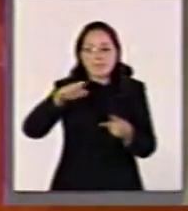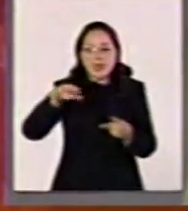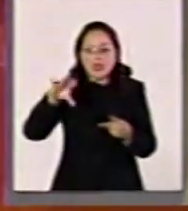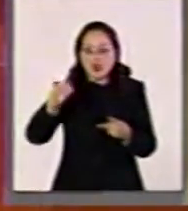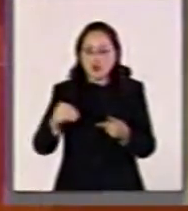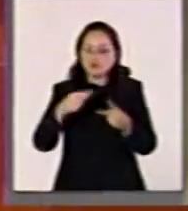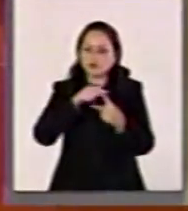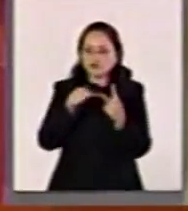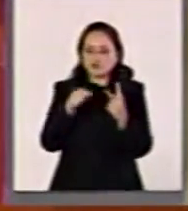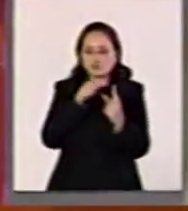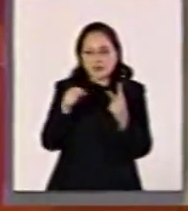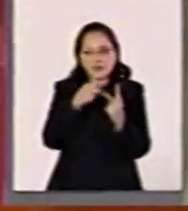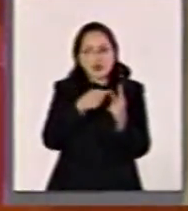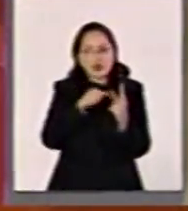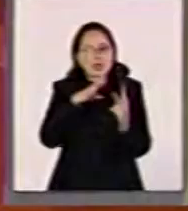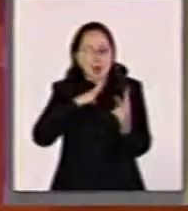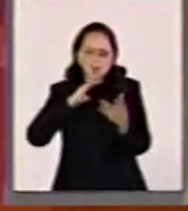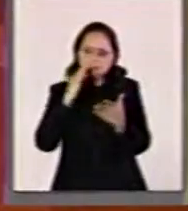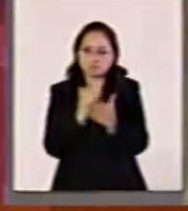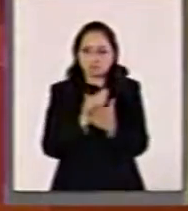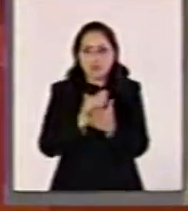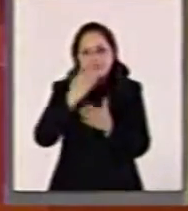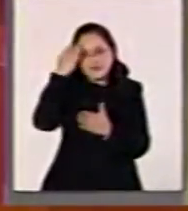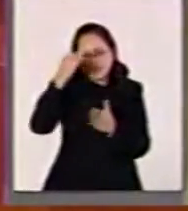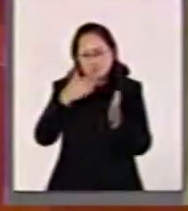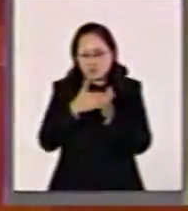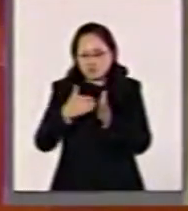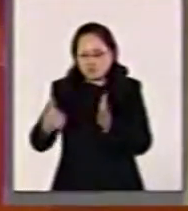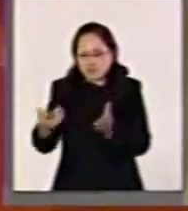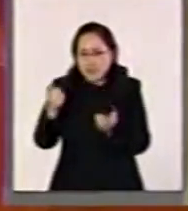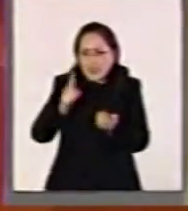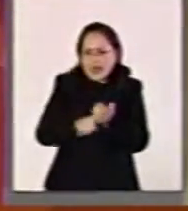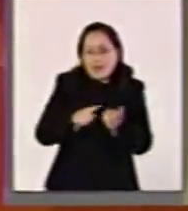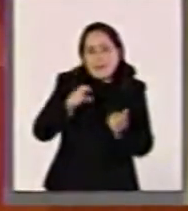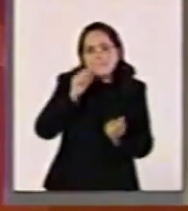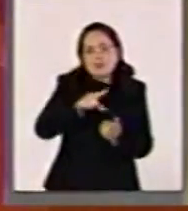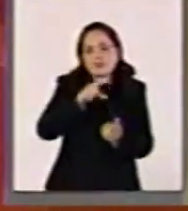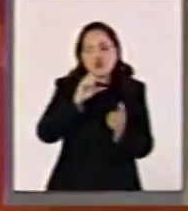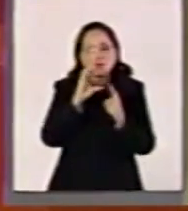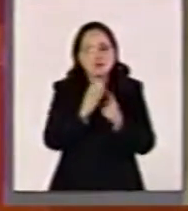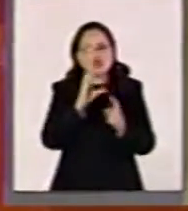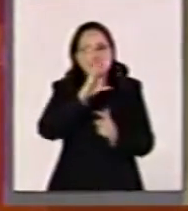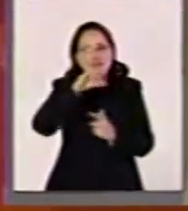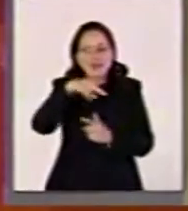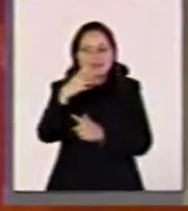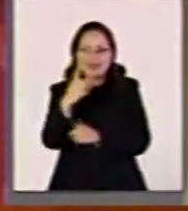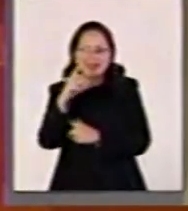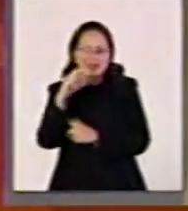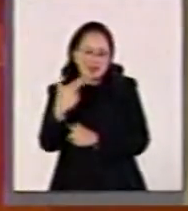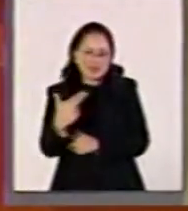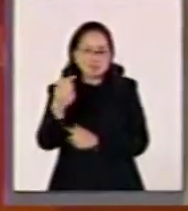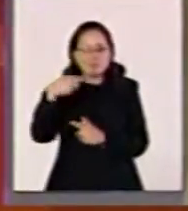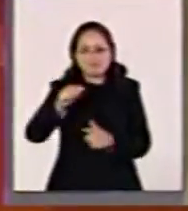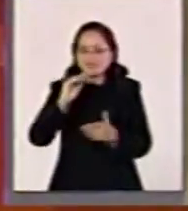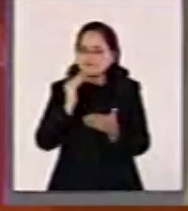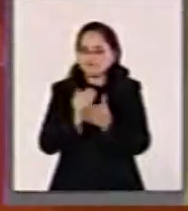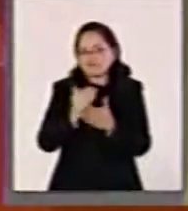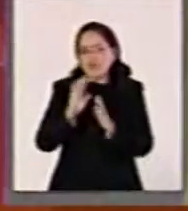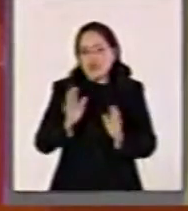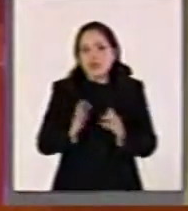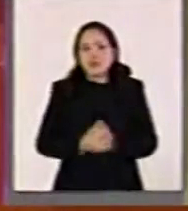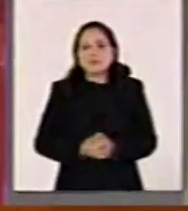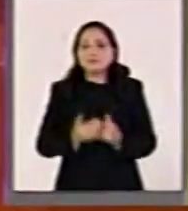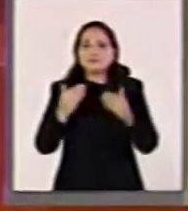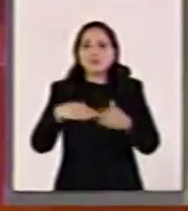Fascistlis Sackler culminaban su periodo como integrantes del Consejo Consultivo de la Comisión Nacional de los Derechos Humanos. El doctor